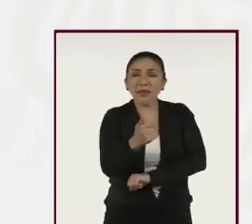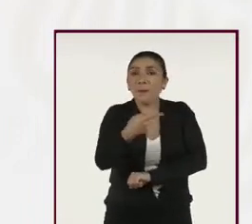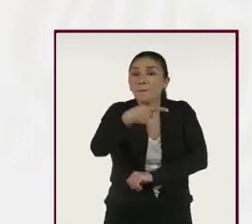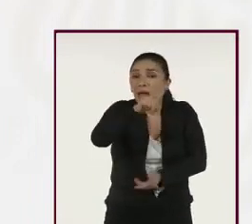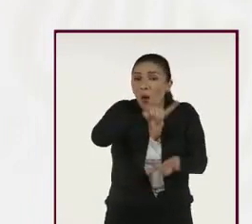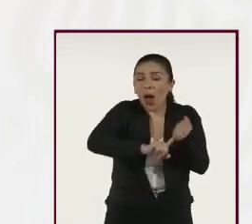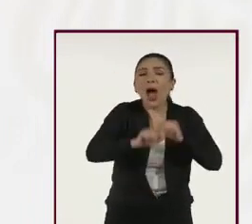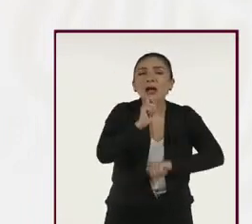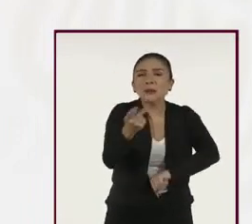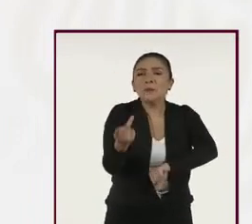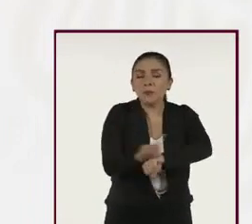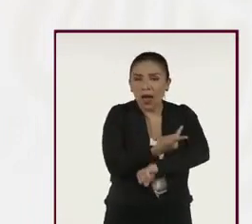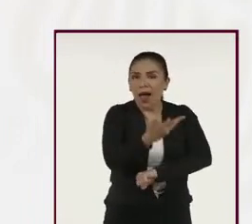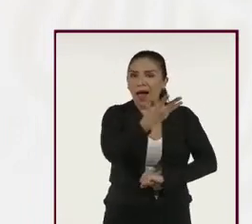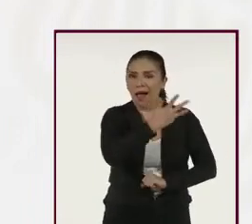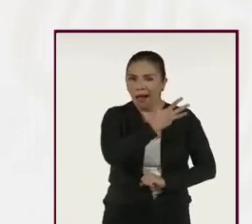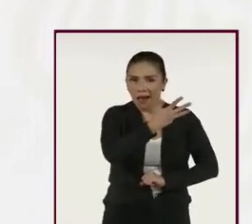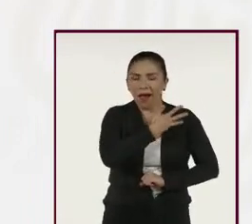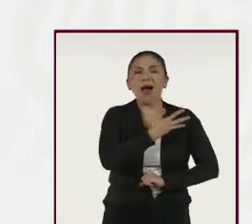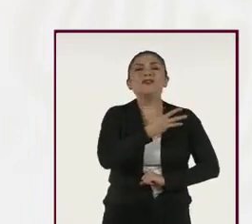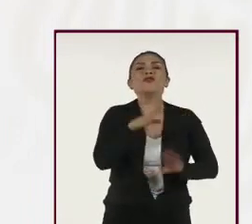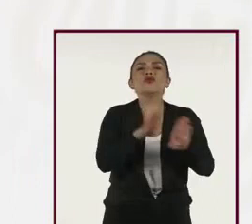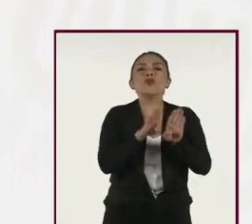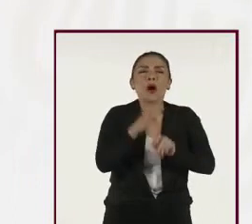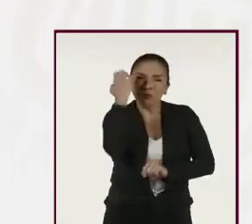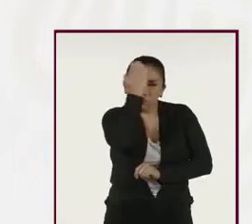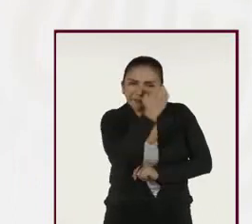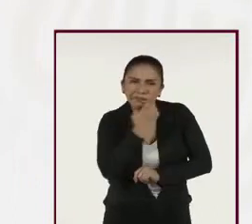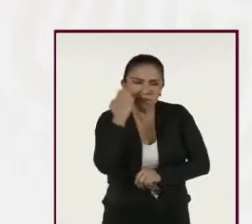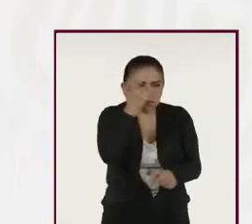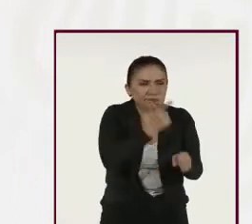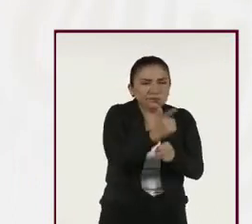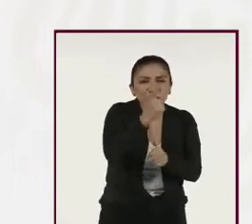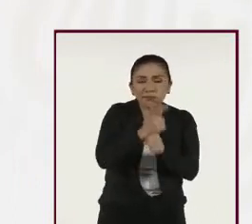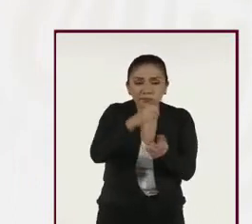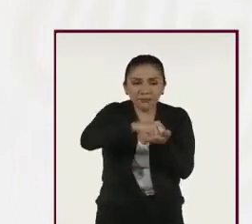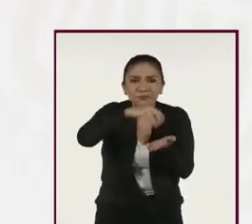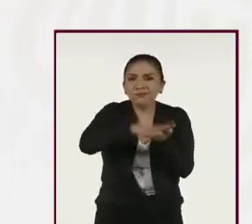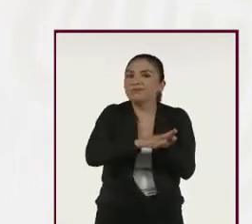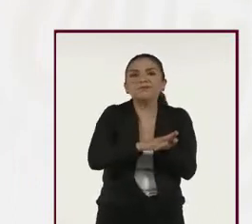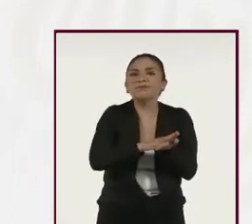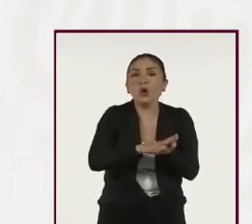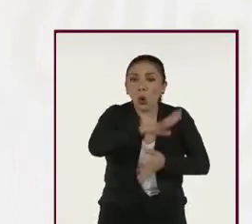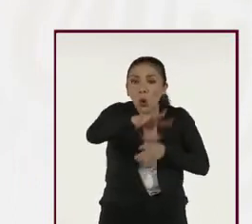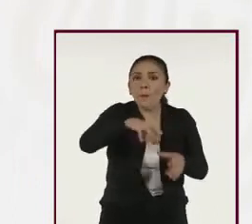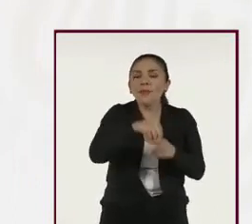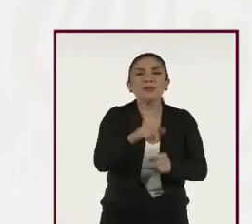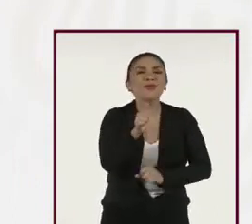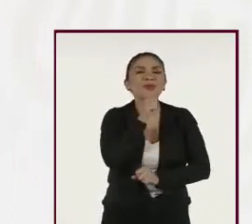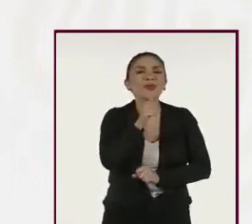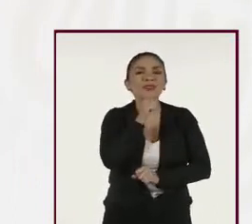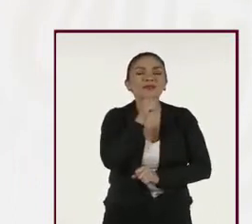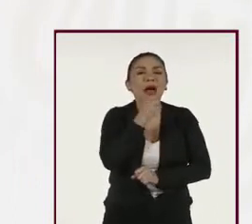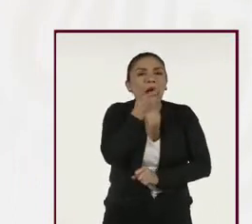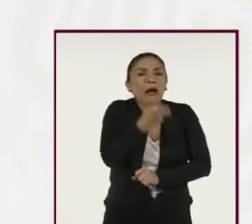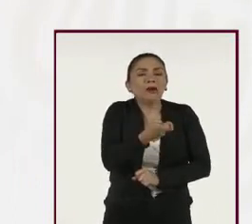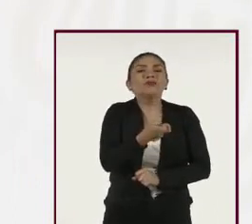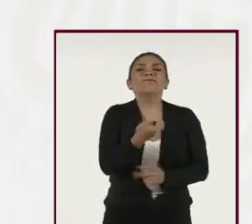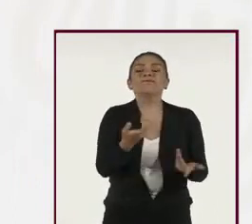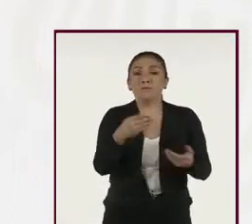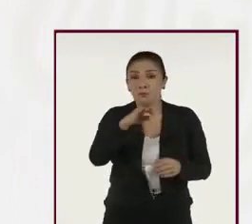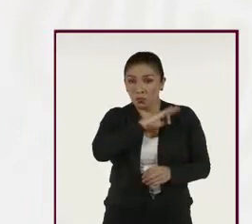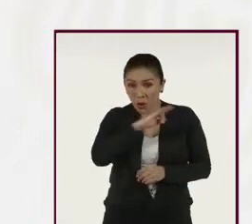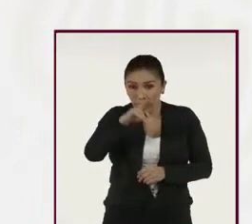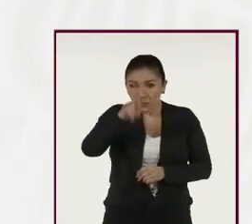está sucediendo es que existe un subdiagnóstico y un subregistro del impacto de estos padecimientos, lo cual tampoco